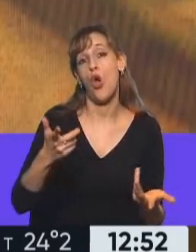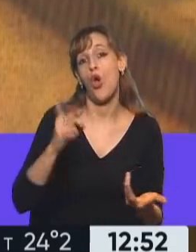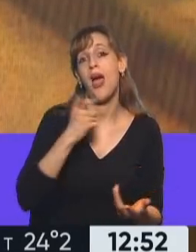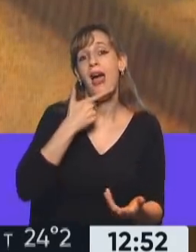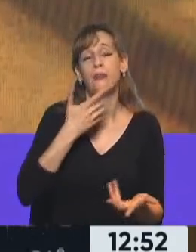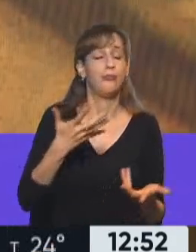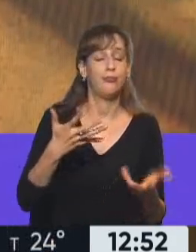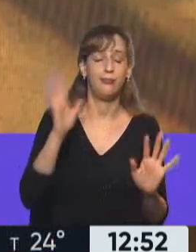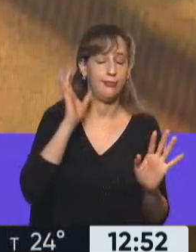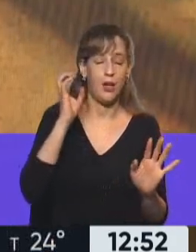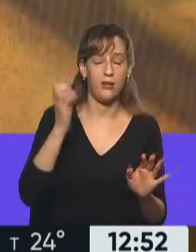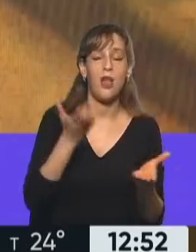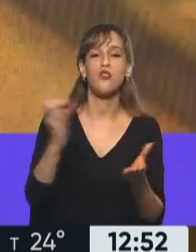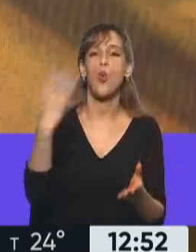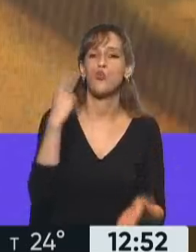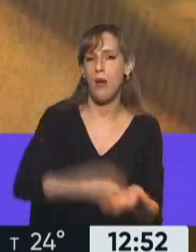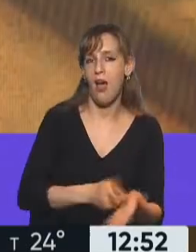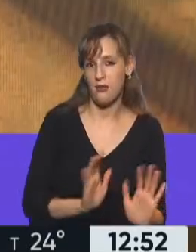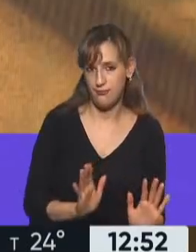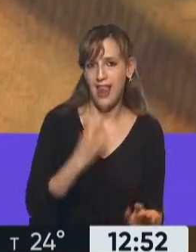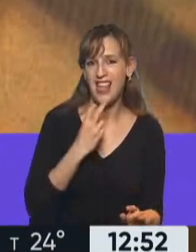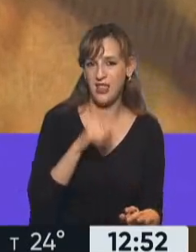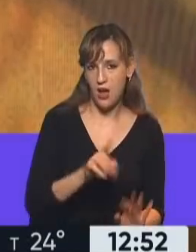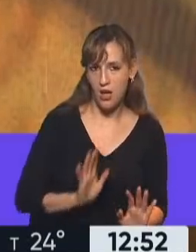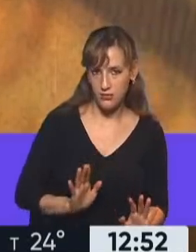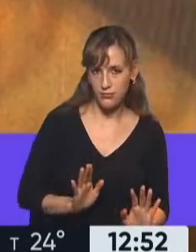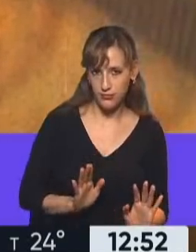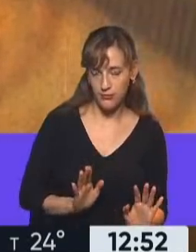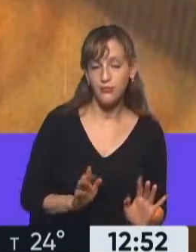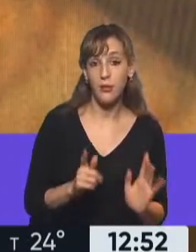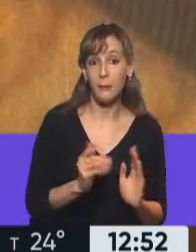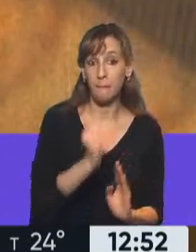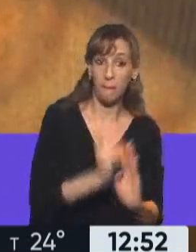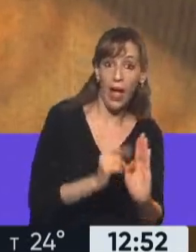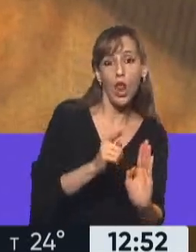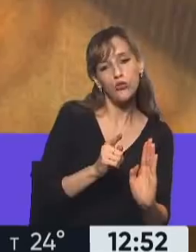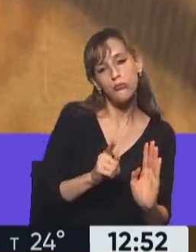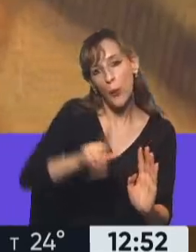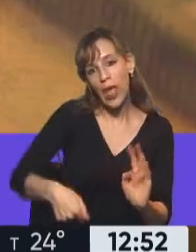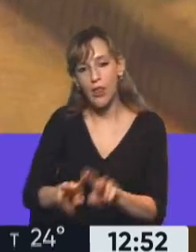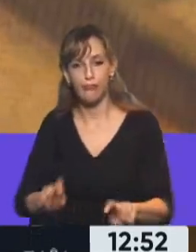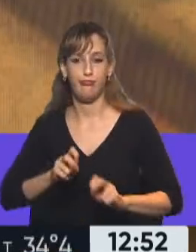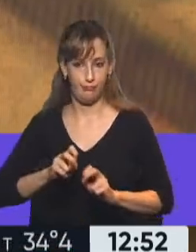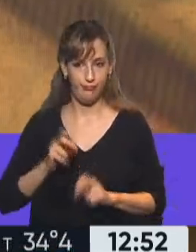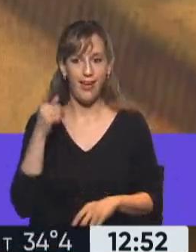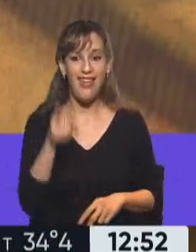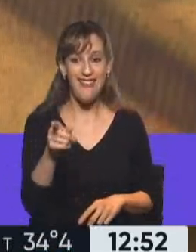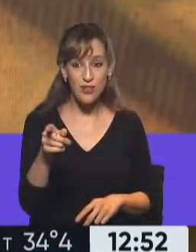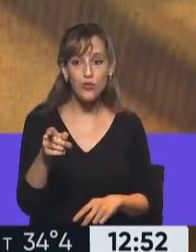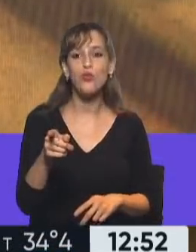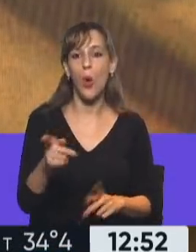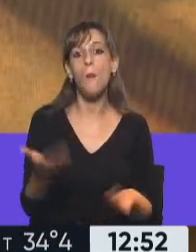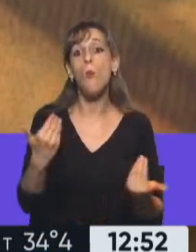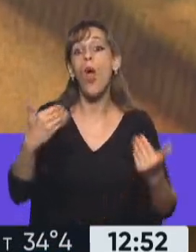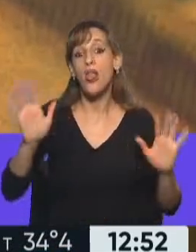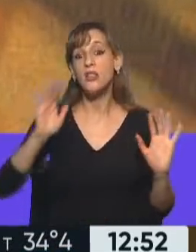dificultades en materia de viabilidad técnica. Bueno, ahí están todas las fichas, es casi como en el casino. Todas las fichas están puestas en que eso se puede hacer.